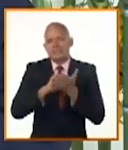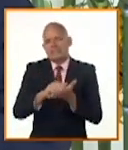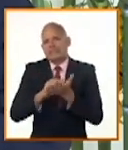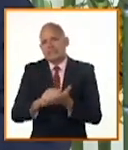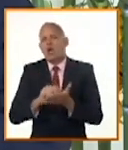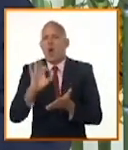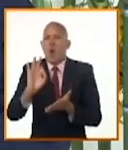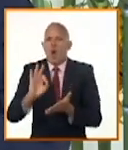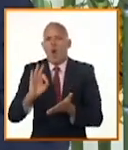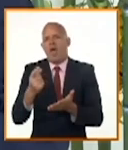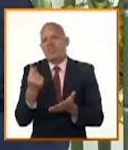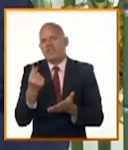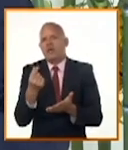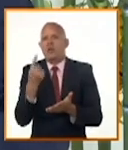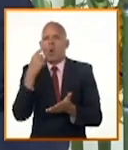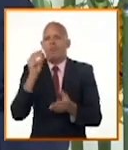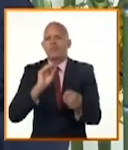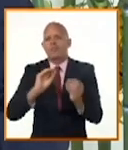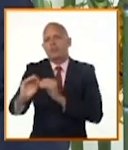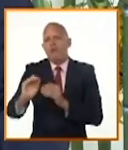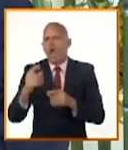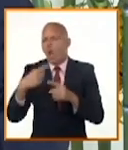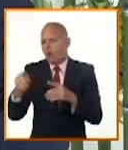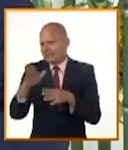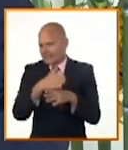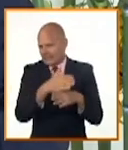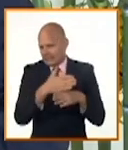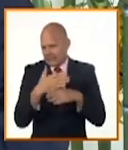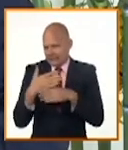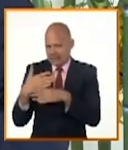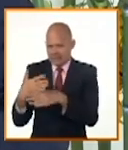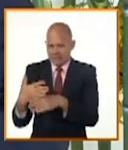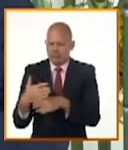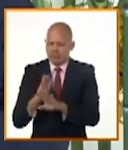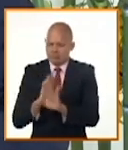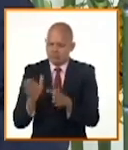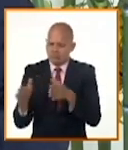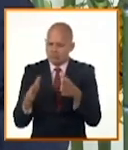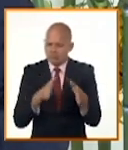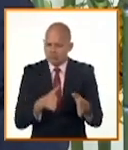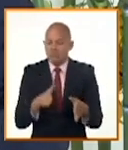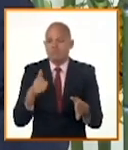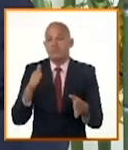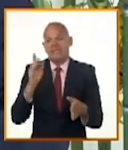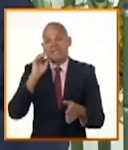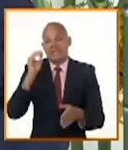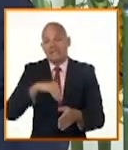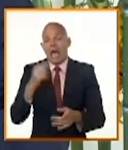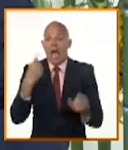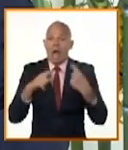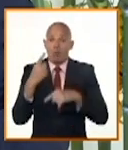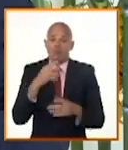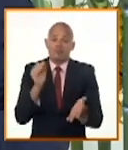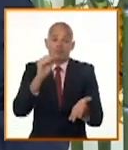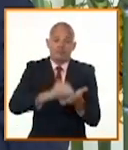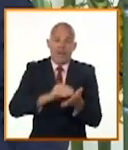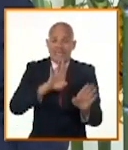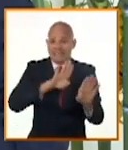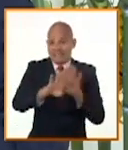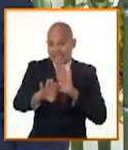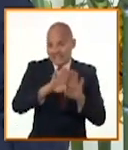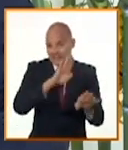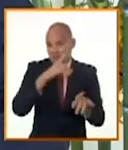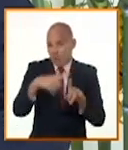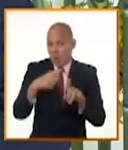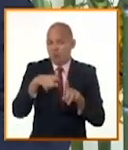transferencias en el caso de los tpv por supuesto están enclavados en los comercios Y estos están disponibles